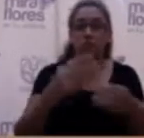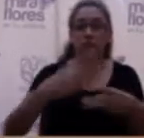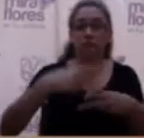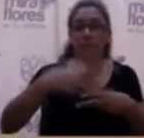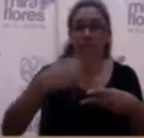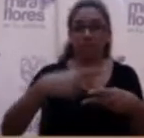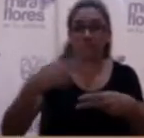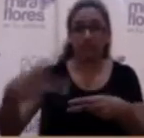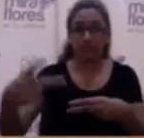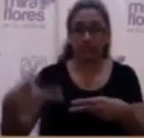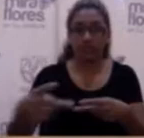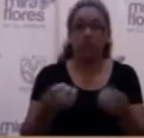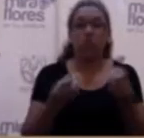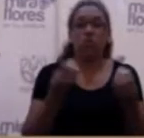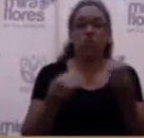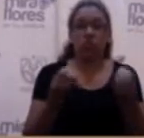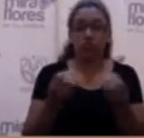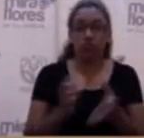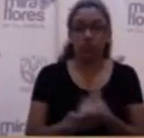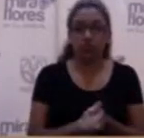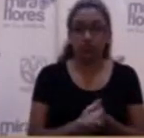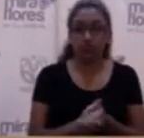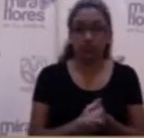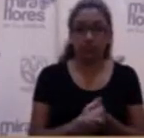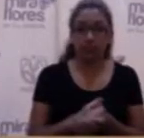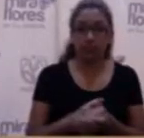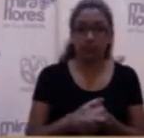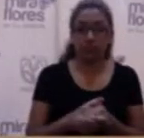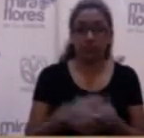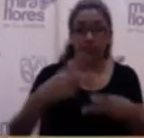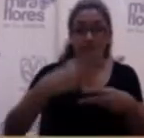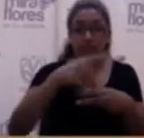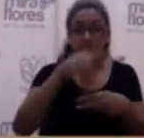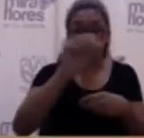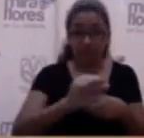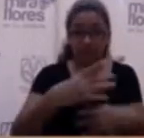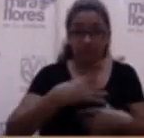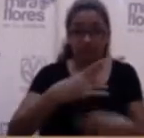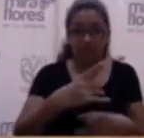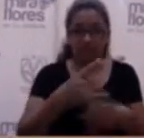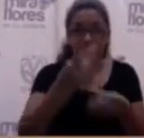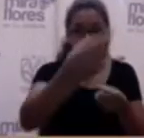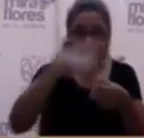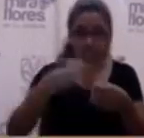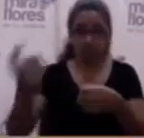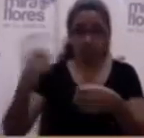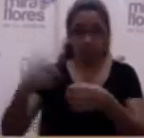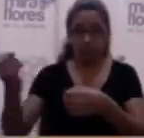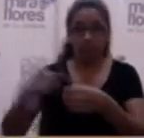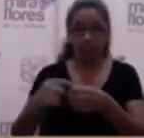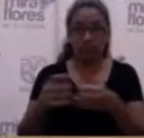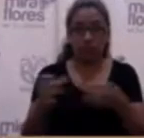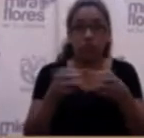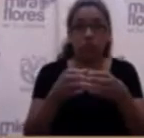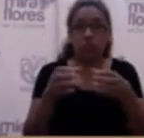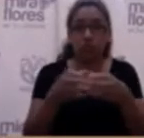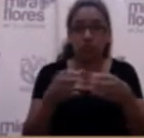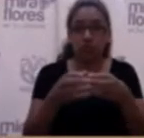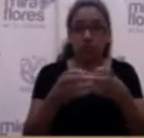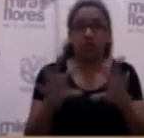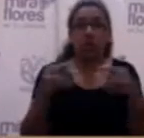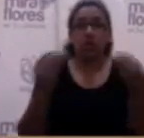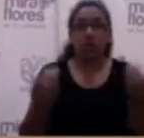cual pertenecimos, con particularmente los vecinos interesados, porque como todos sabemos, los